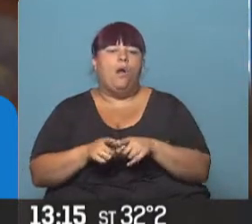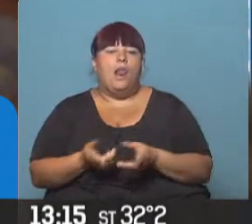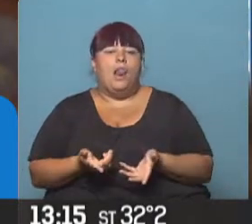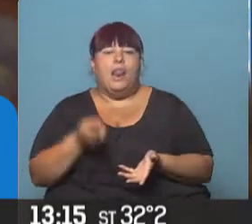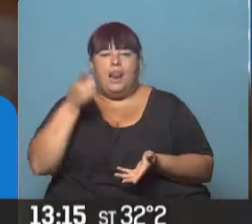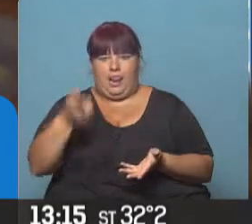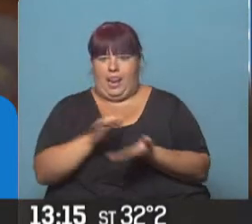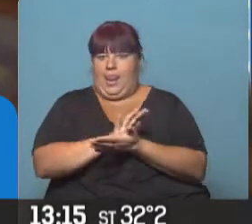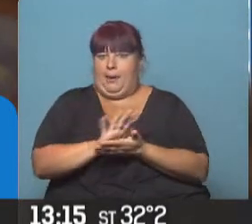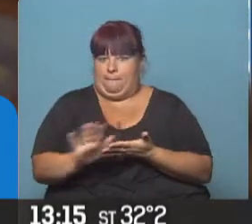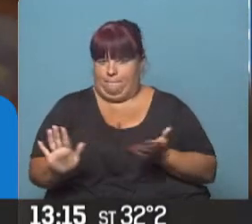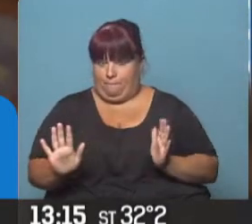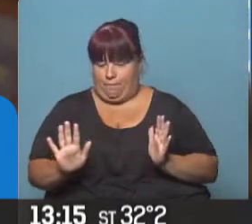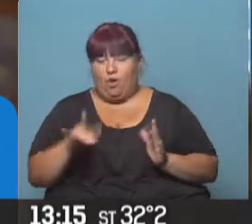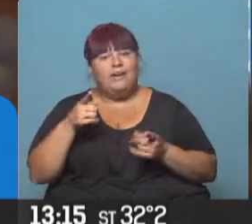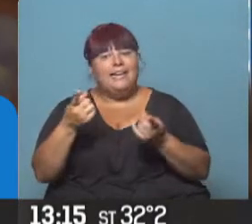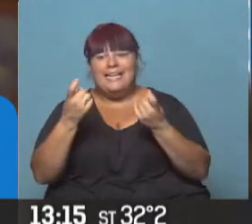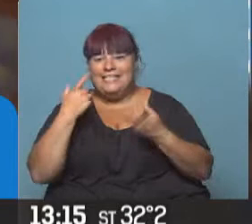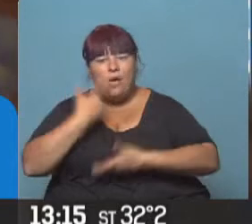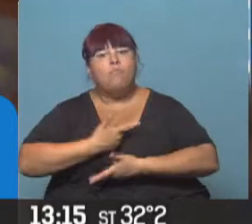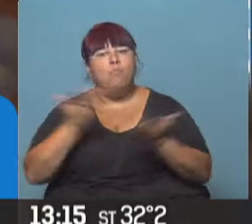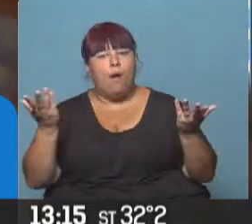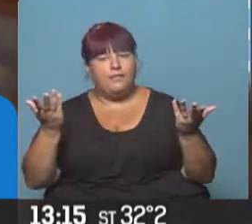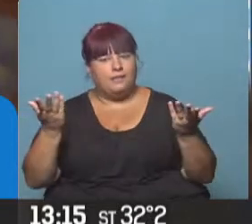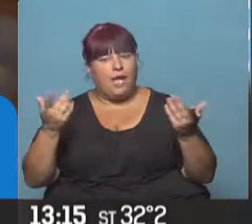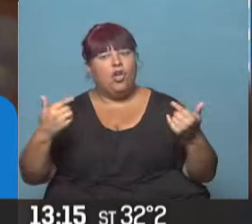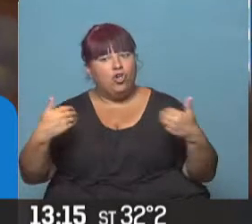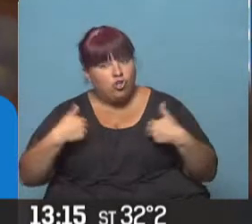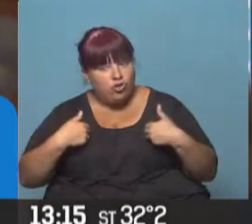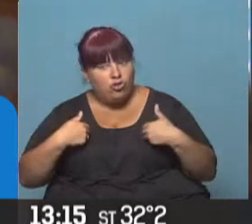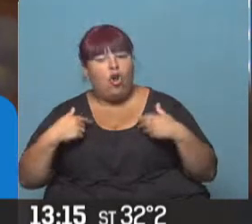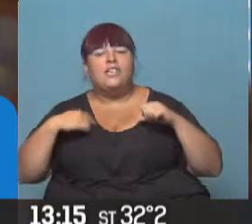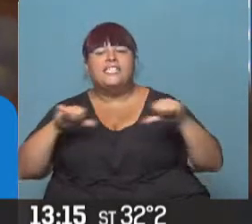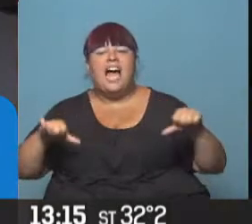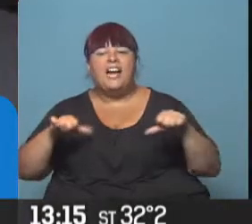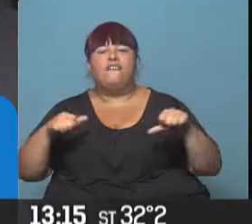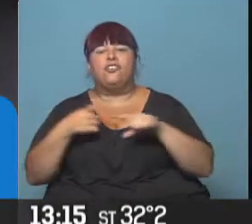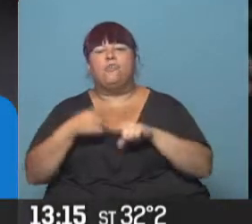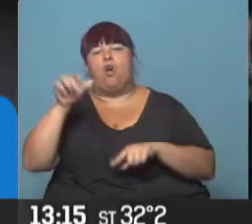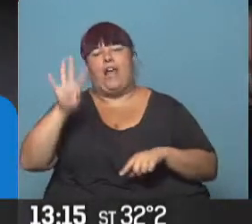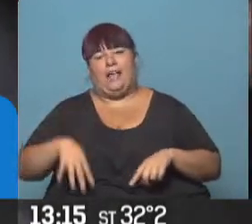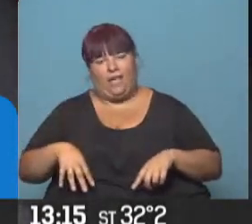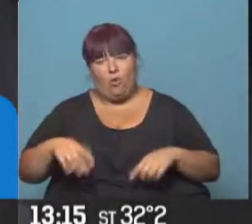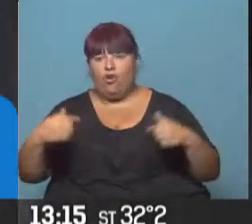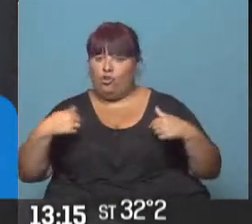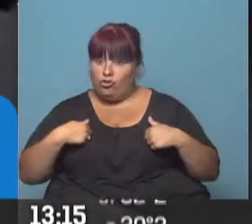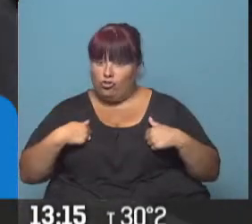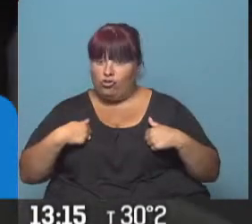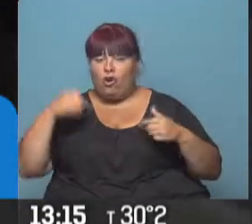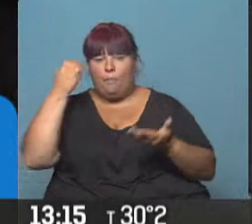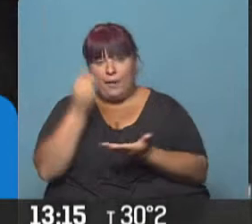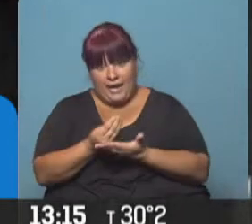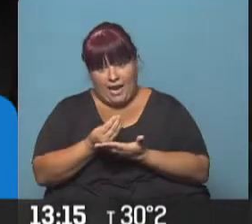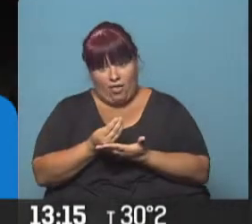su pulcritud, ¿no? Él necesita mostrarse diciendo, yo me sacrifiqué por Cataluña y yo quedo en la